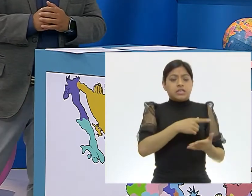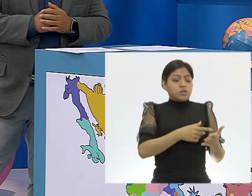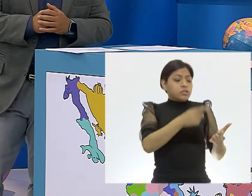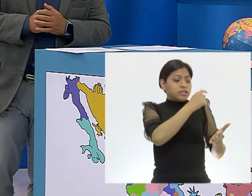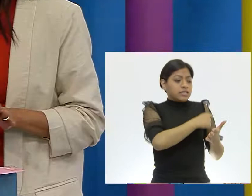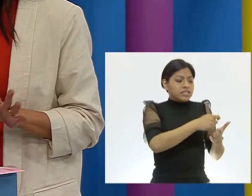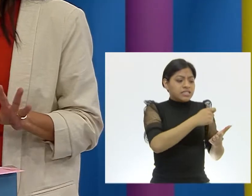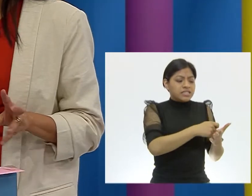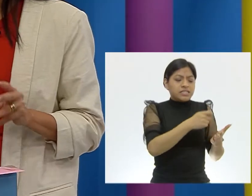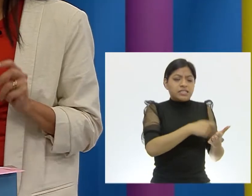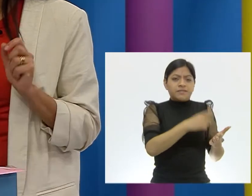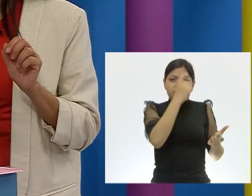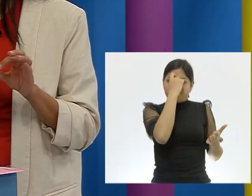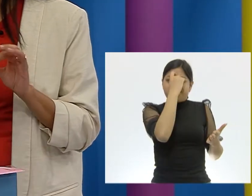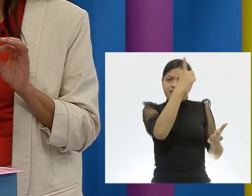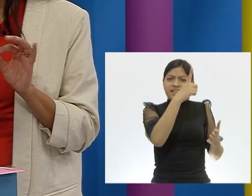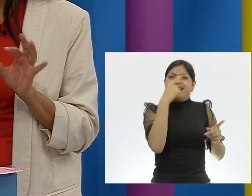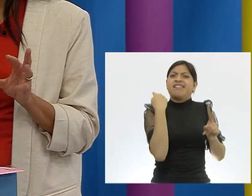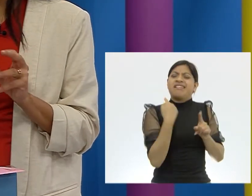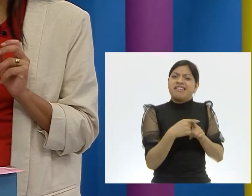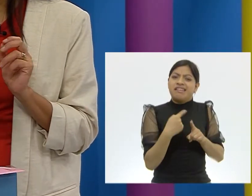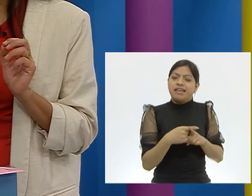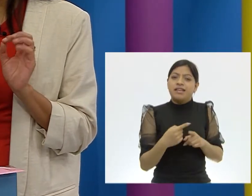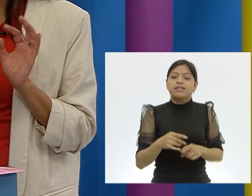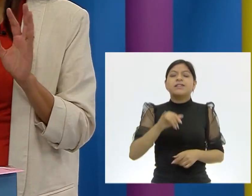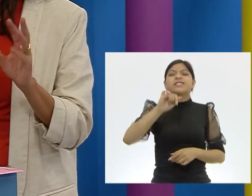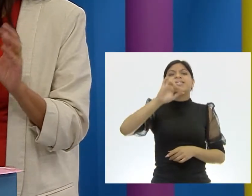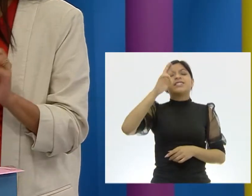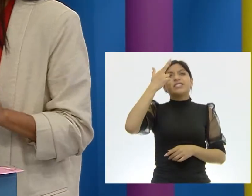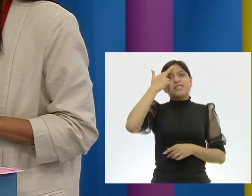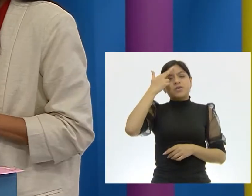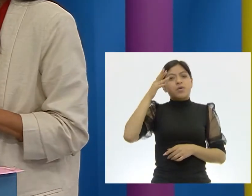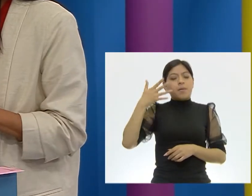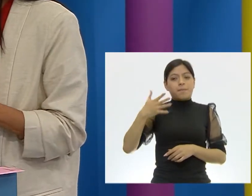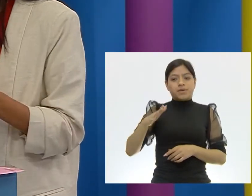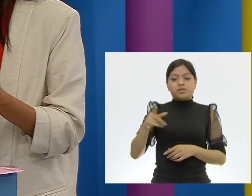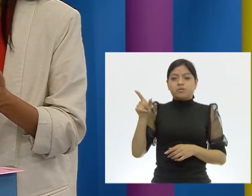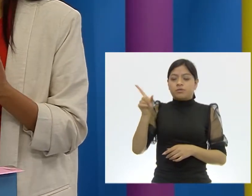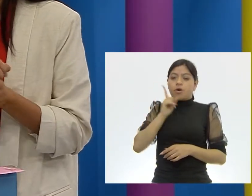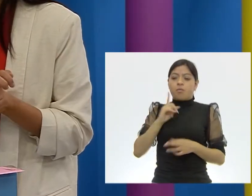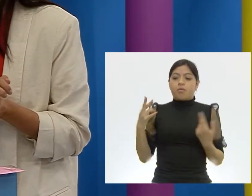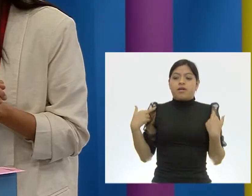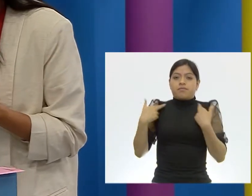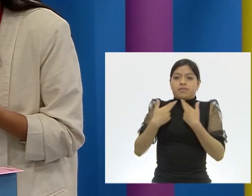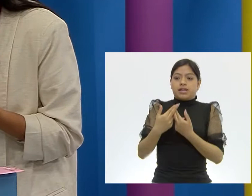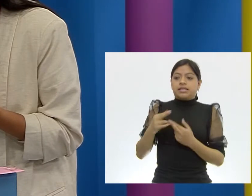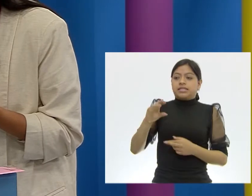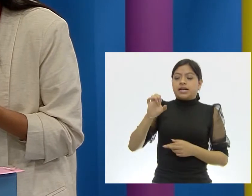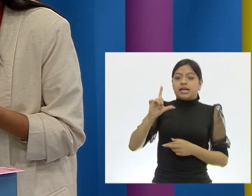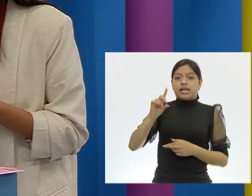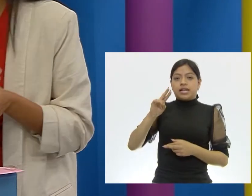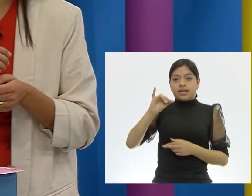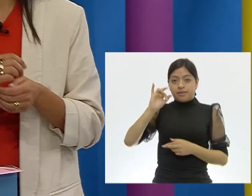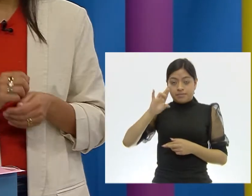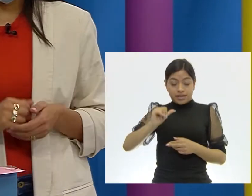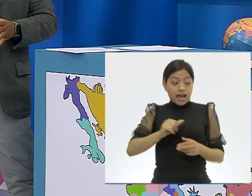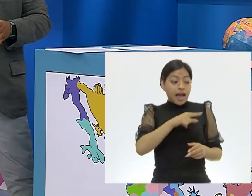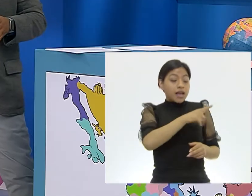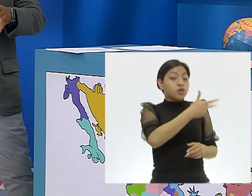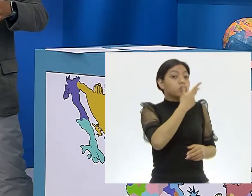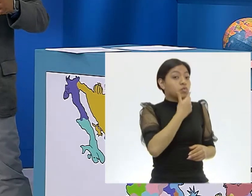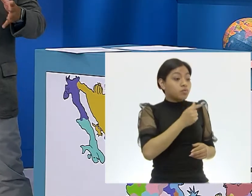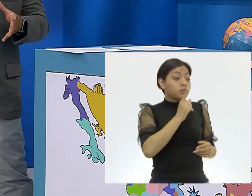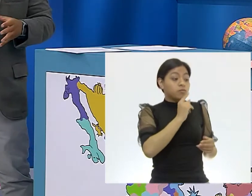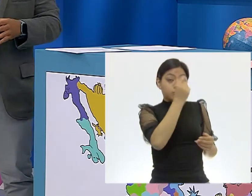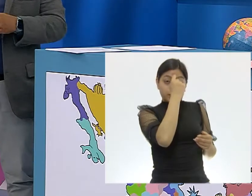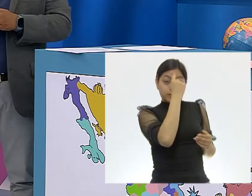teatrales? Me acuerdo un poco que la maestra Elvira nos había dicho que era el dramaturgo. Exactamente, y son precisamente